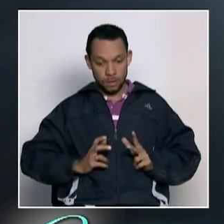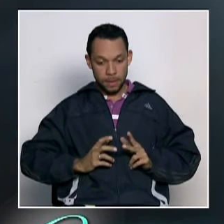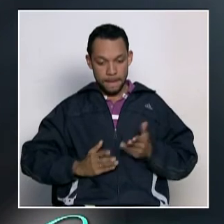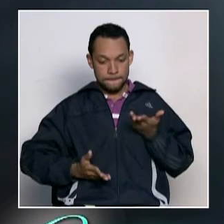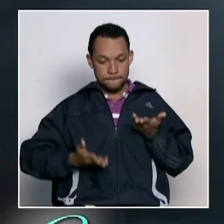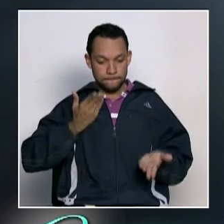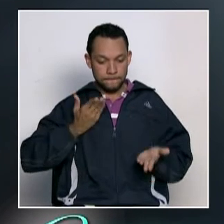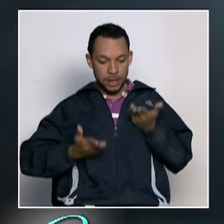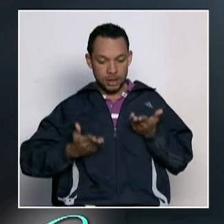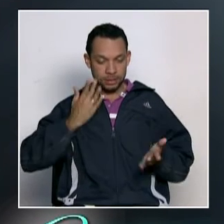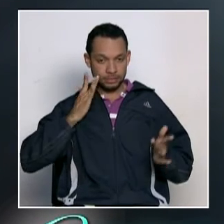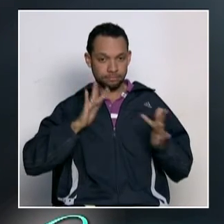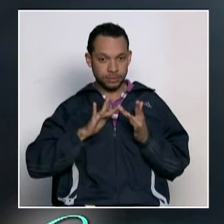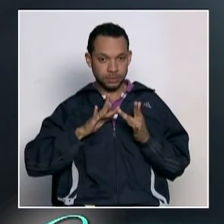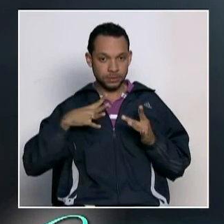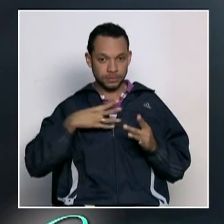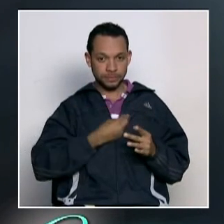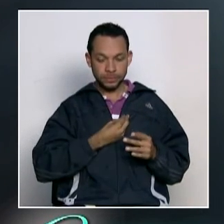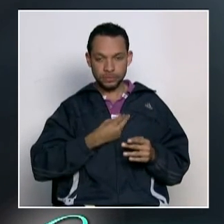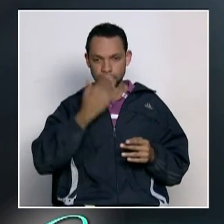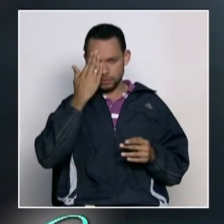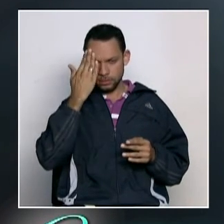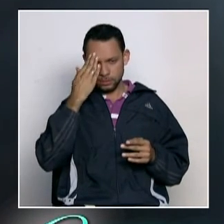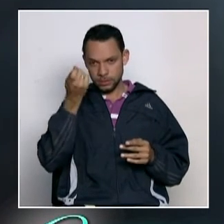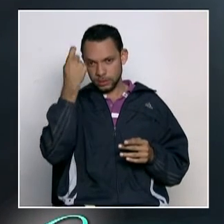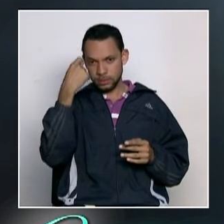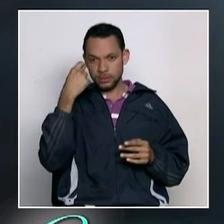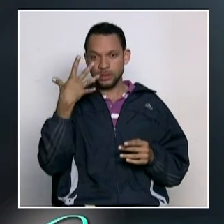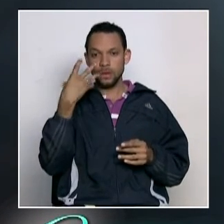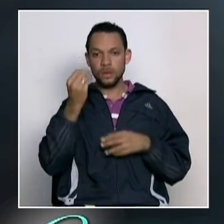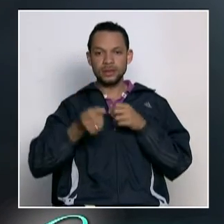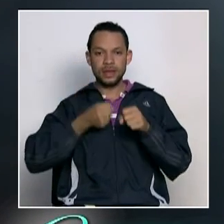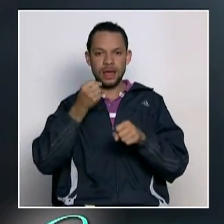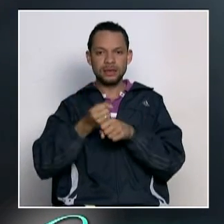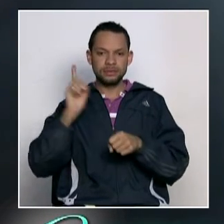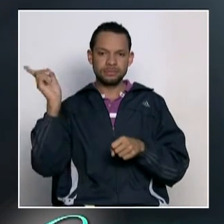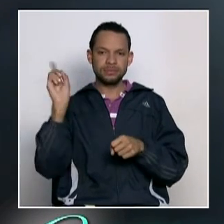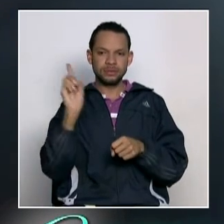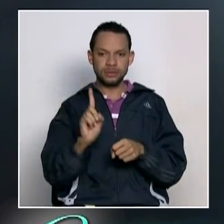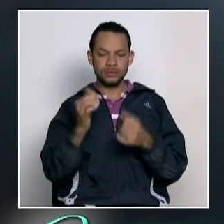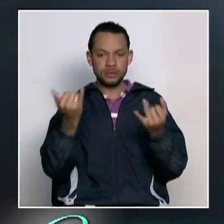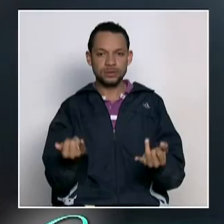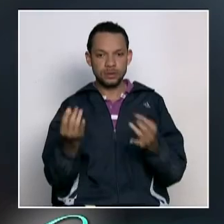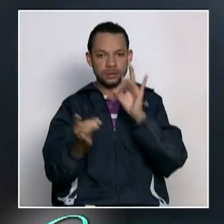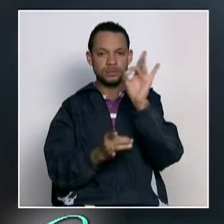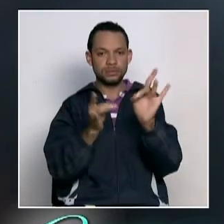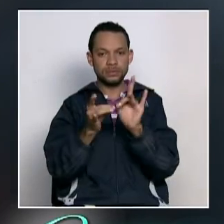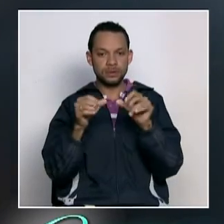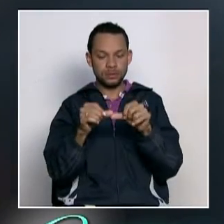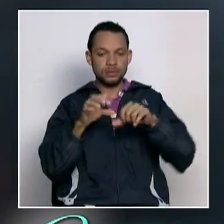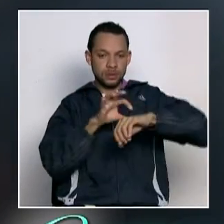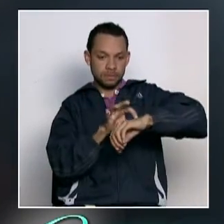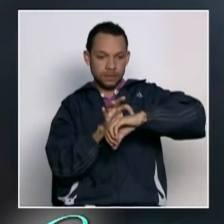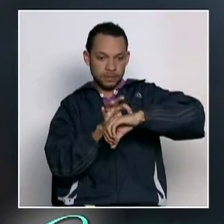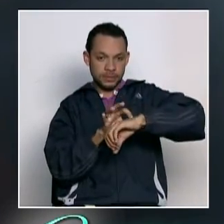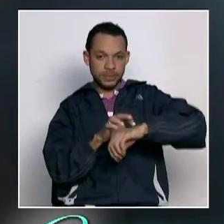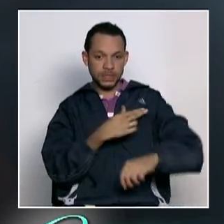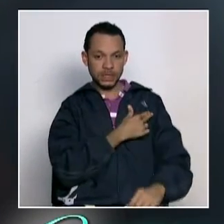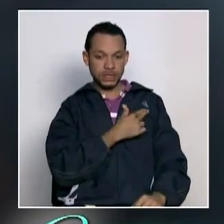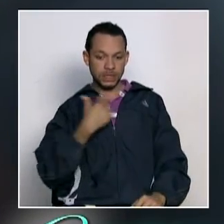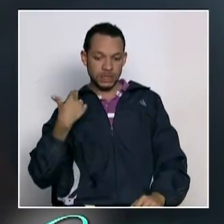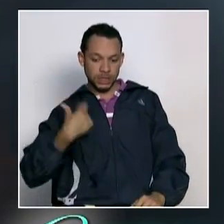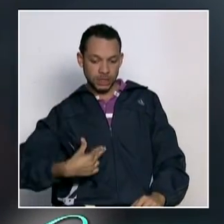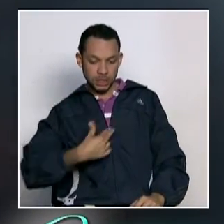realmente esto lo estamos haciendo hace 50 años, pero la medicina tradicional china, la